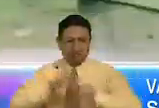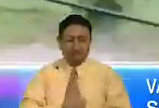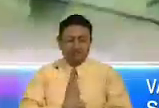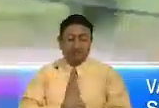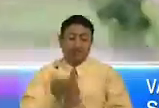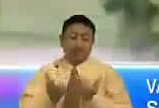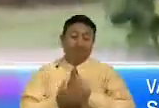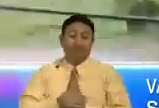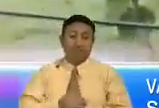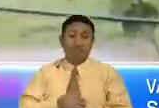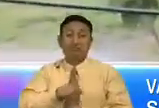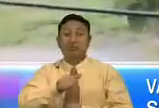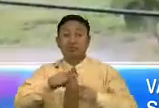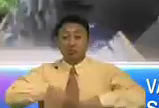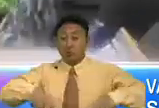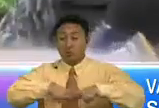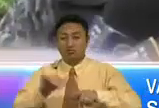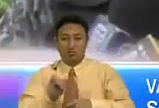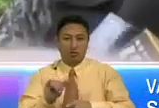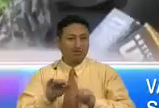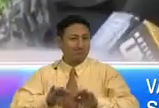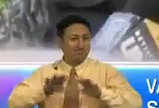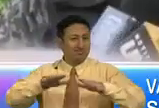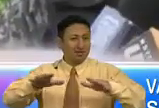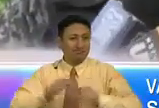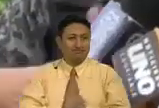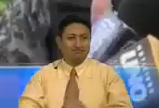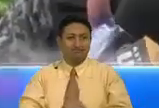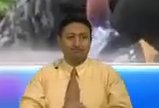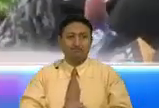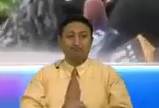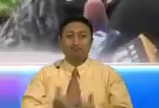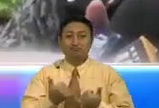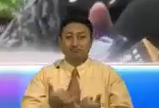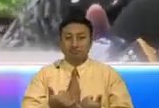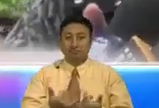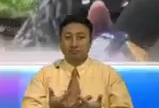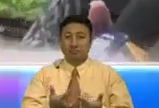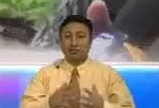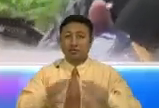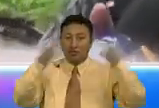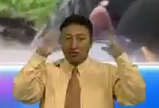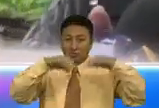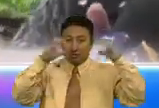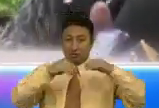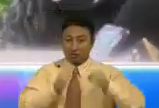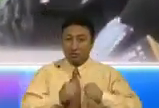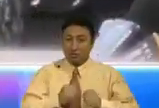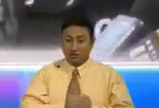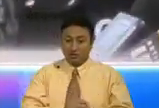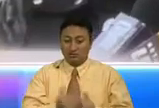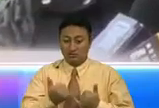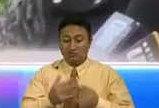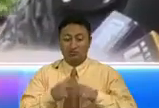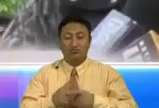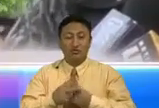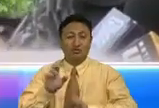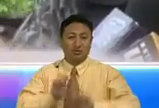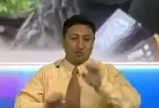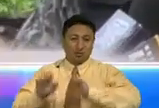sectores se encuentren también afectados. Lo más fuerte del invierno ha sido en estos días y estamos haciendo una evaluación en toda la